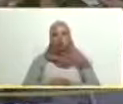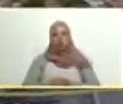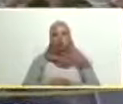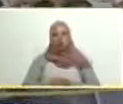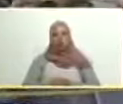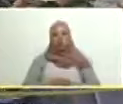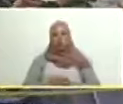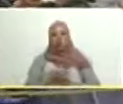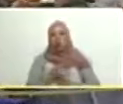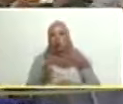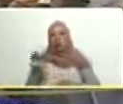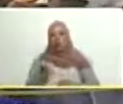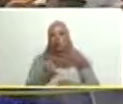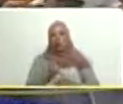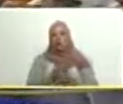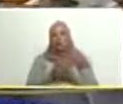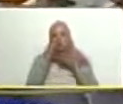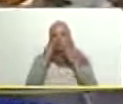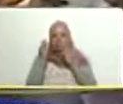Correcto.